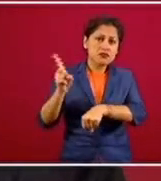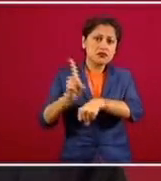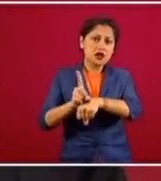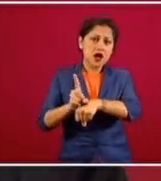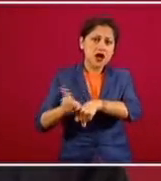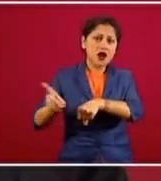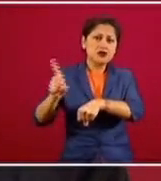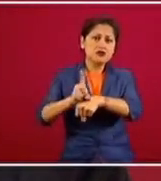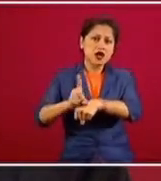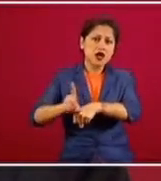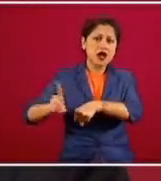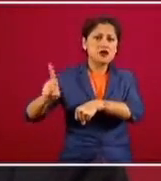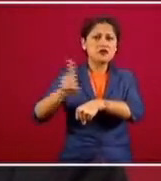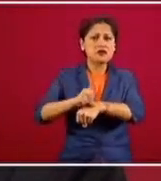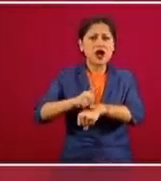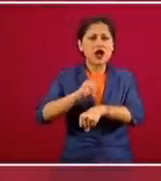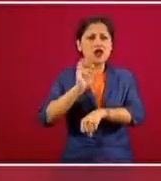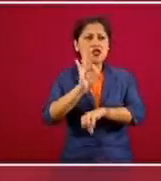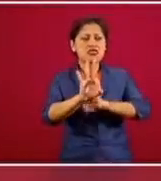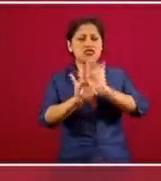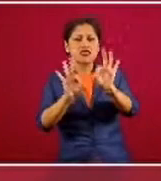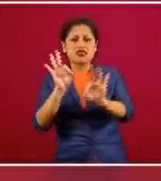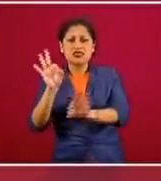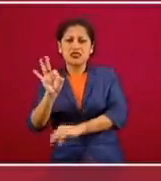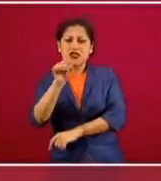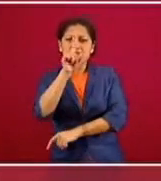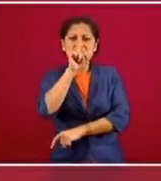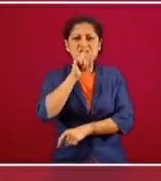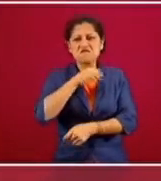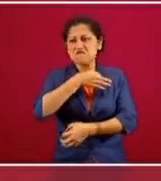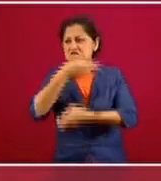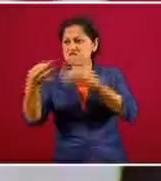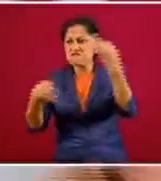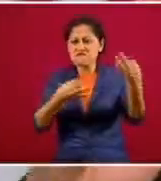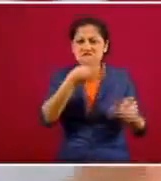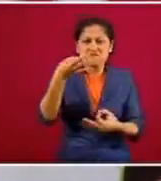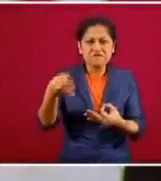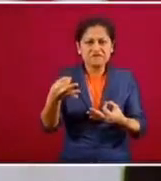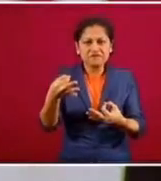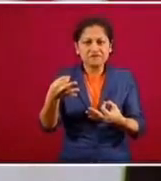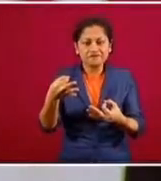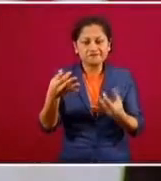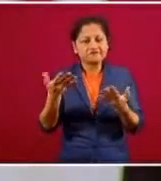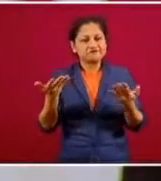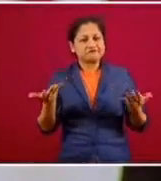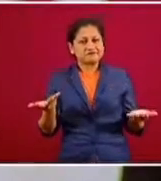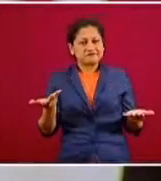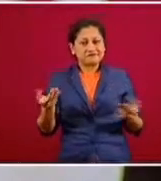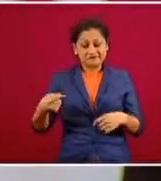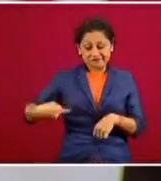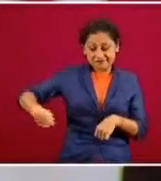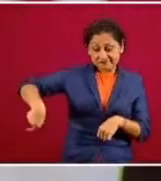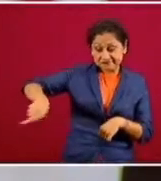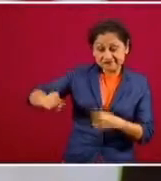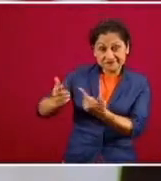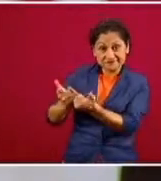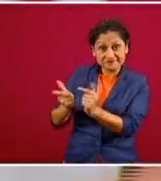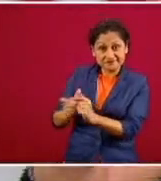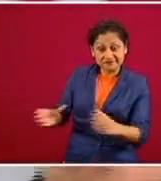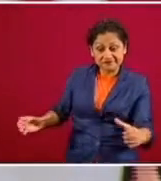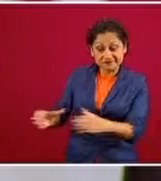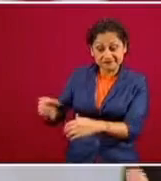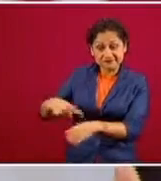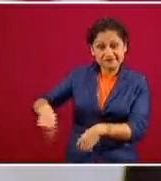noticias falsas. Pero no han logrado su propósito de